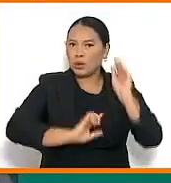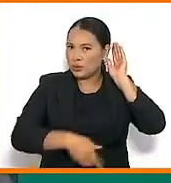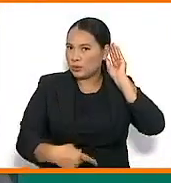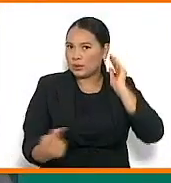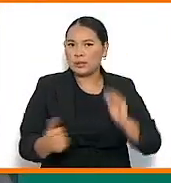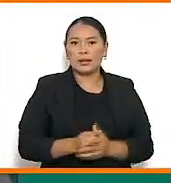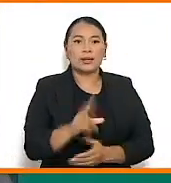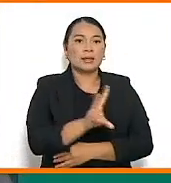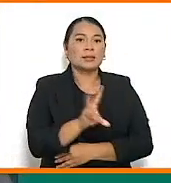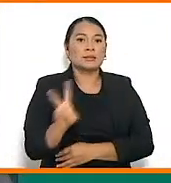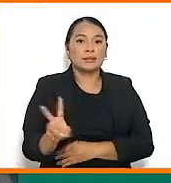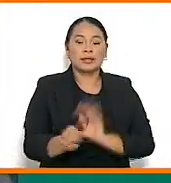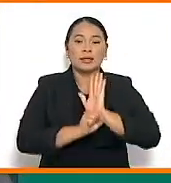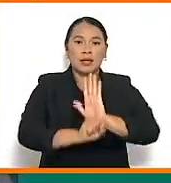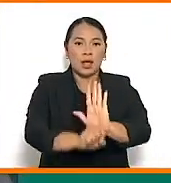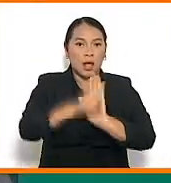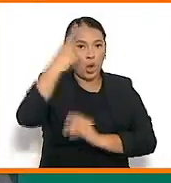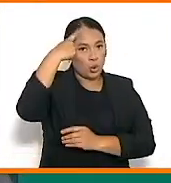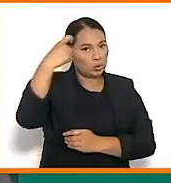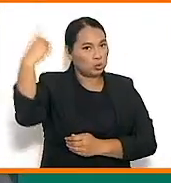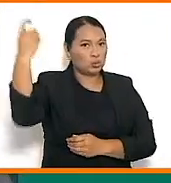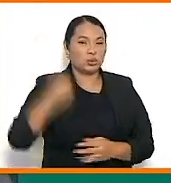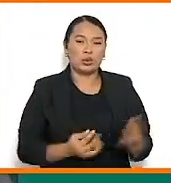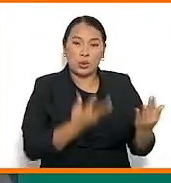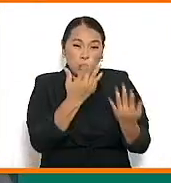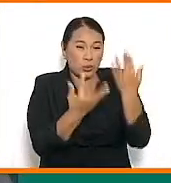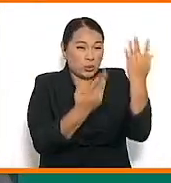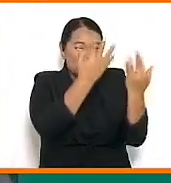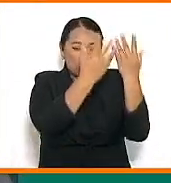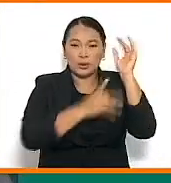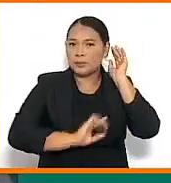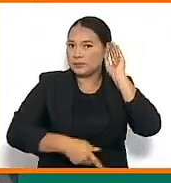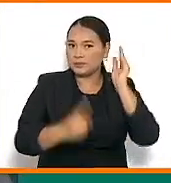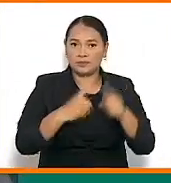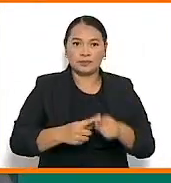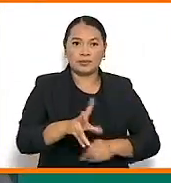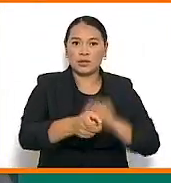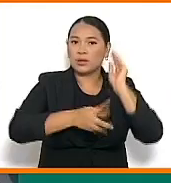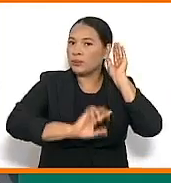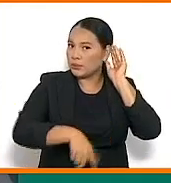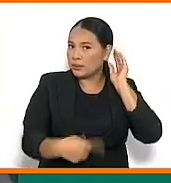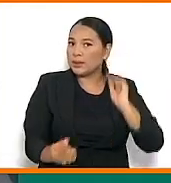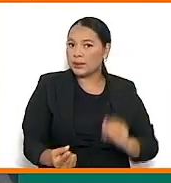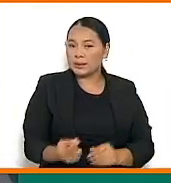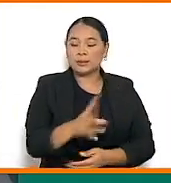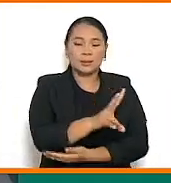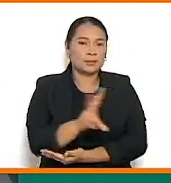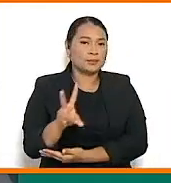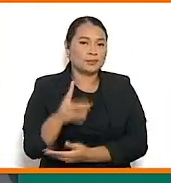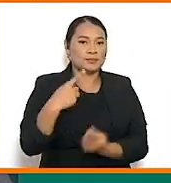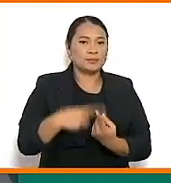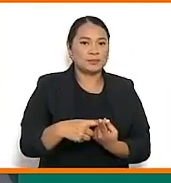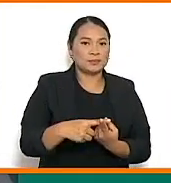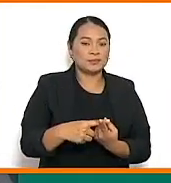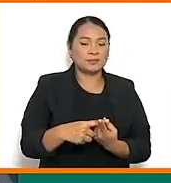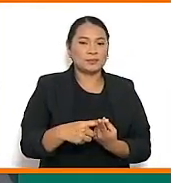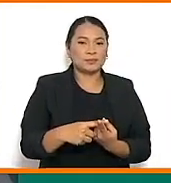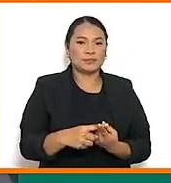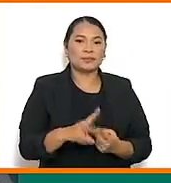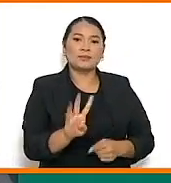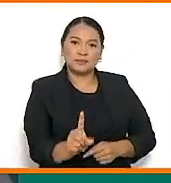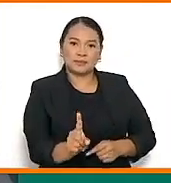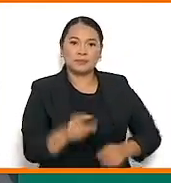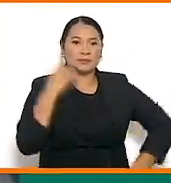el 77, con su símbolo de sueños humo. Para MultiX 2X y para más 1, 77 más